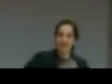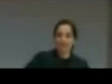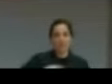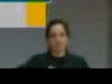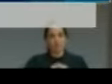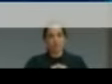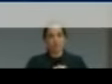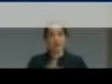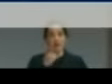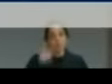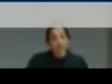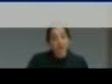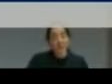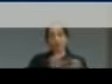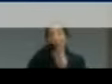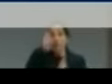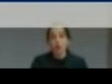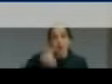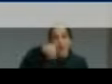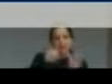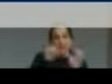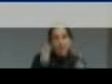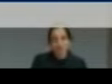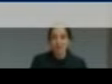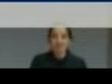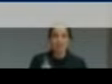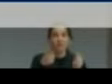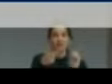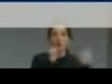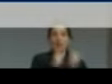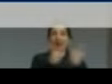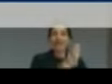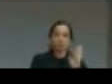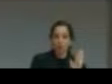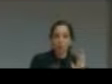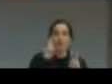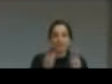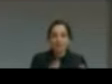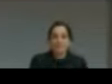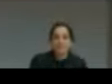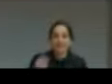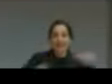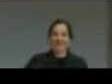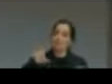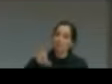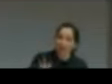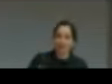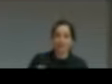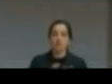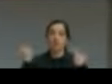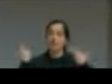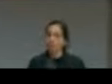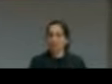Porque lamentablemente las formas en sí mismas no son suficientes. Por eso no debemos renunciar a